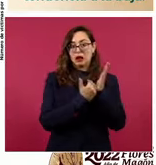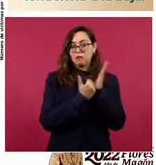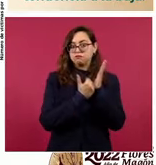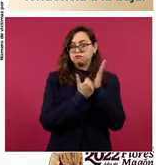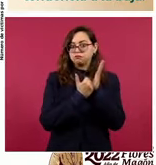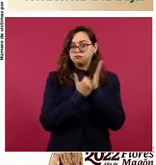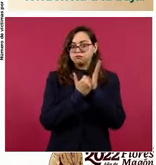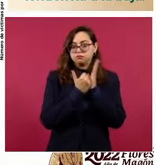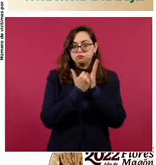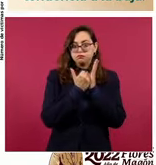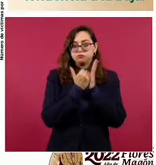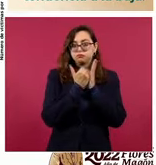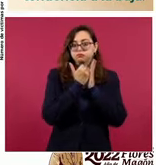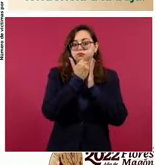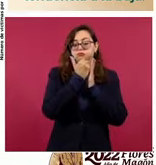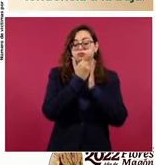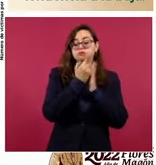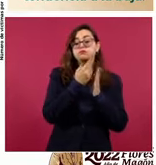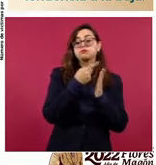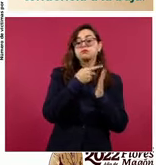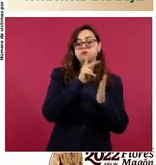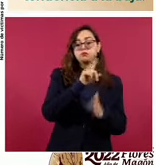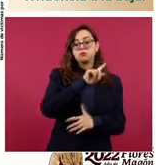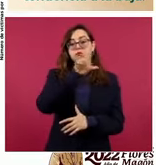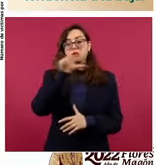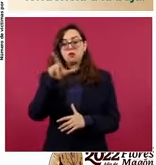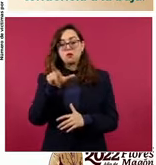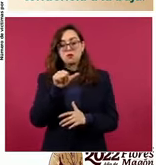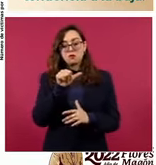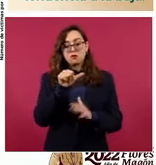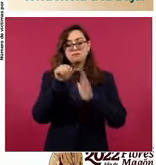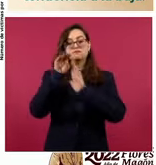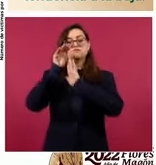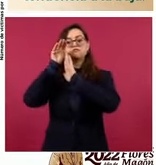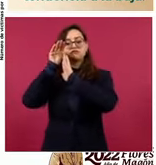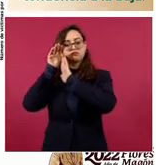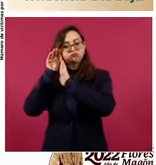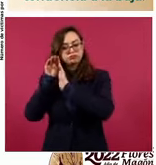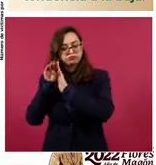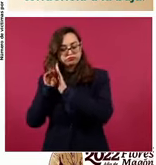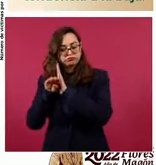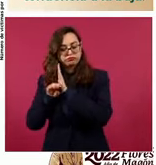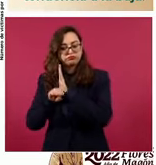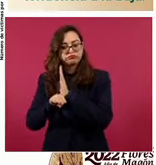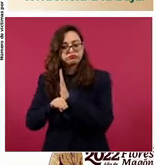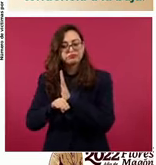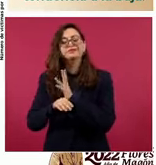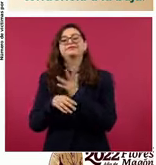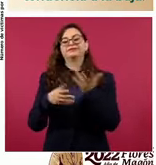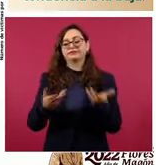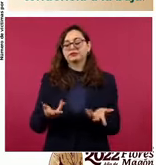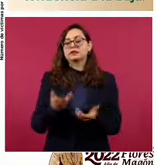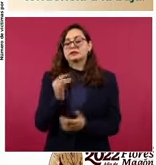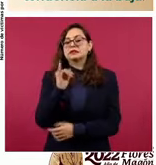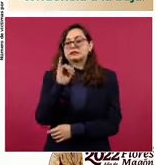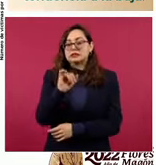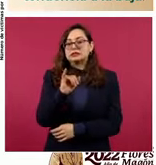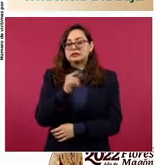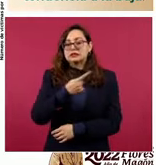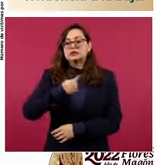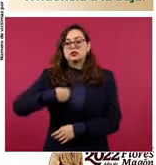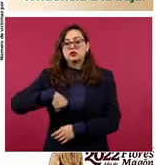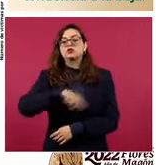últimos 4 meses ha ido a la baja. Pero efectivamente hemos estado viendo en el gabinete